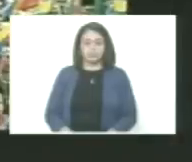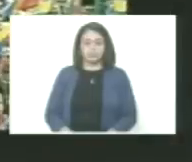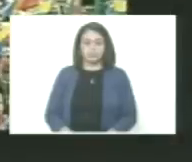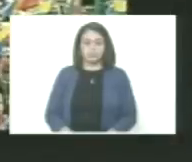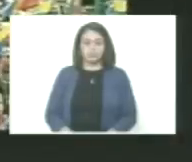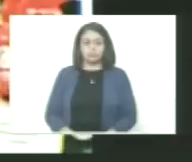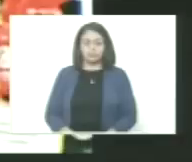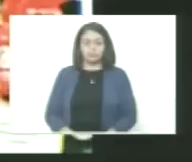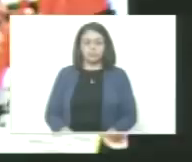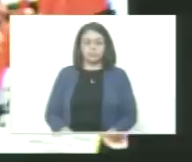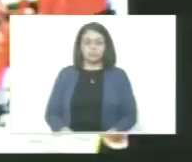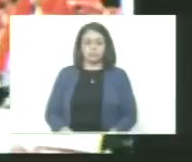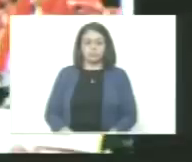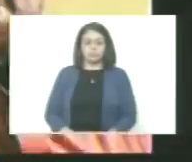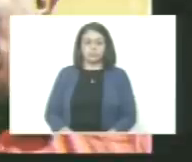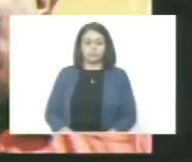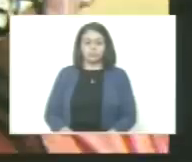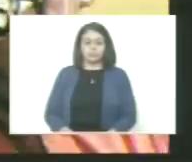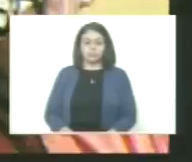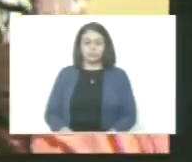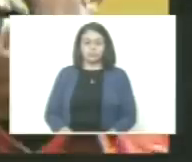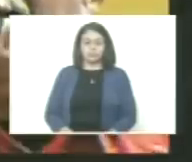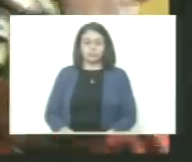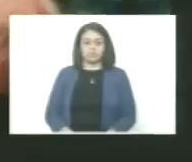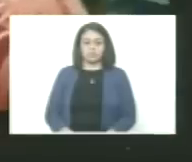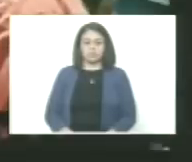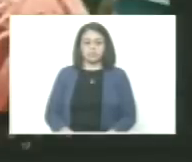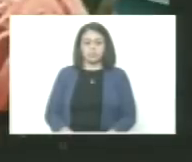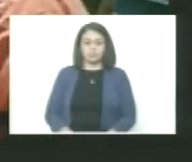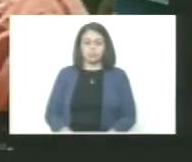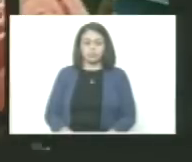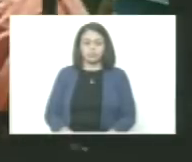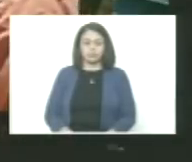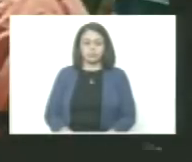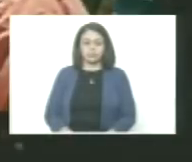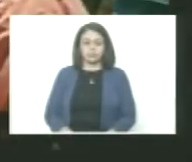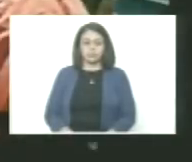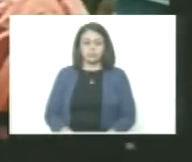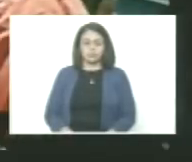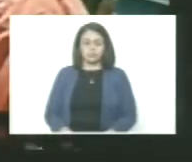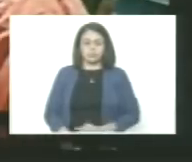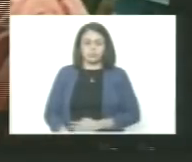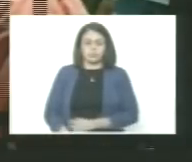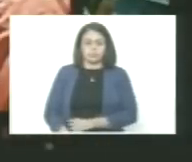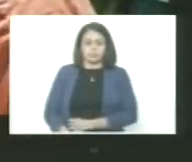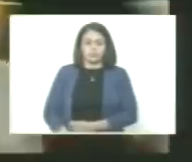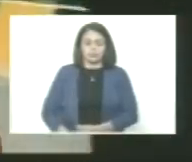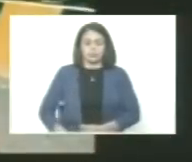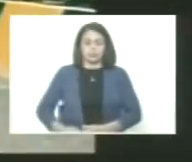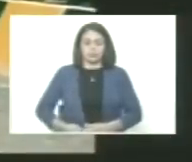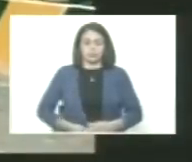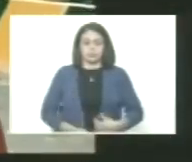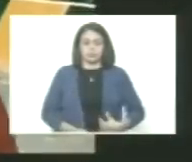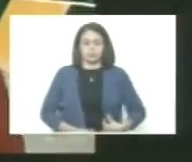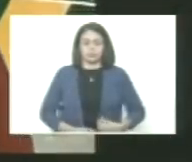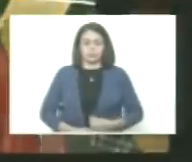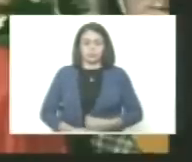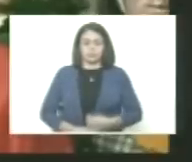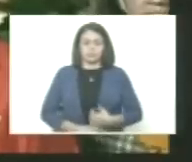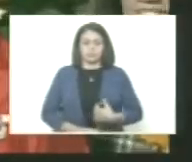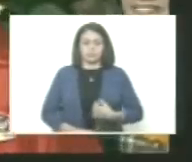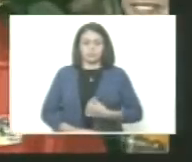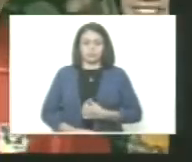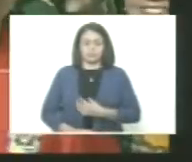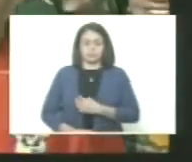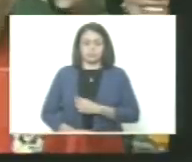La patria es el hombre, muchacho, la patria es el hombre, muchacho, la patria es el hombre que no pisen, la patria es el hombre que